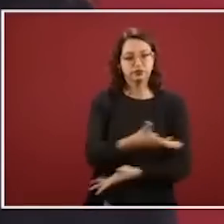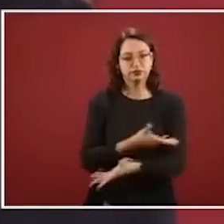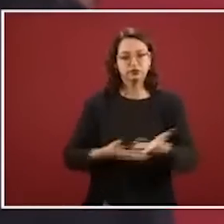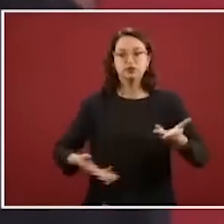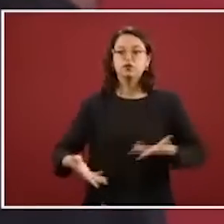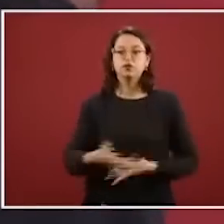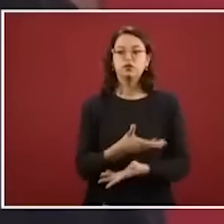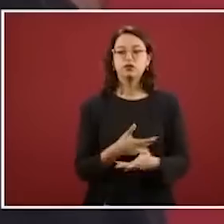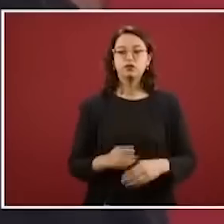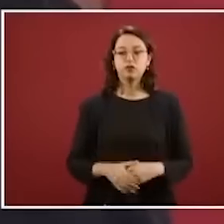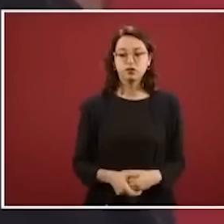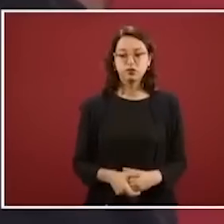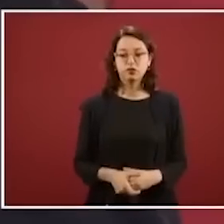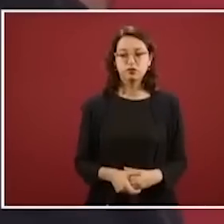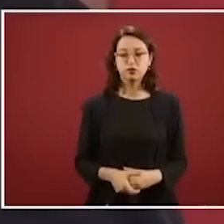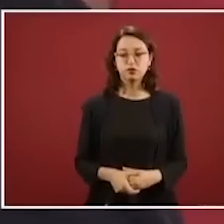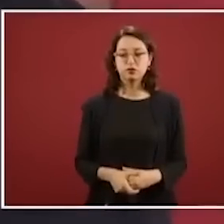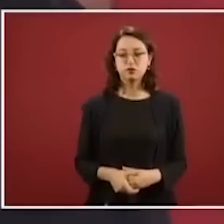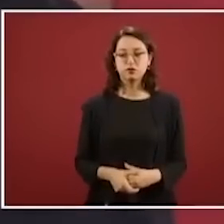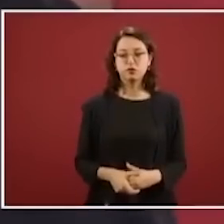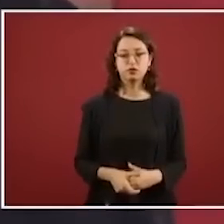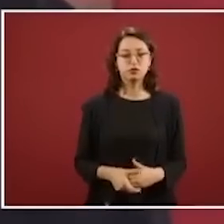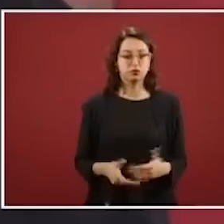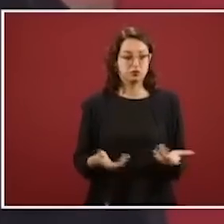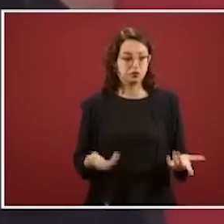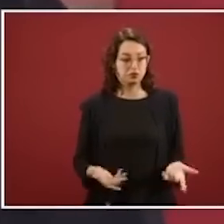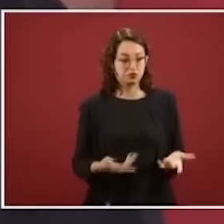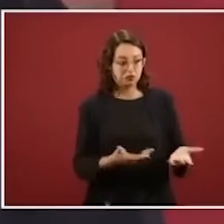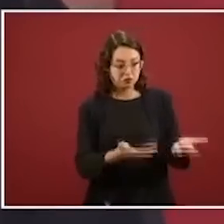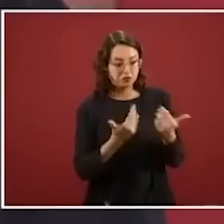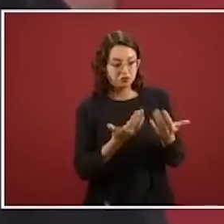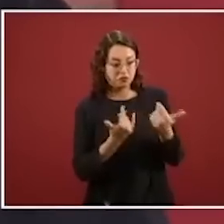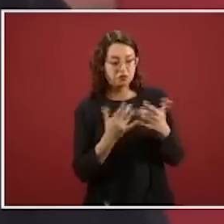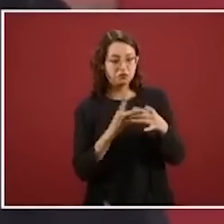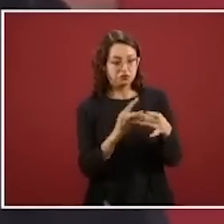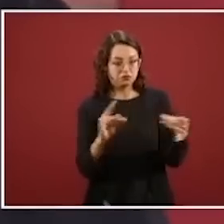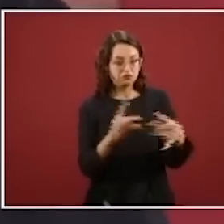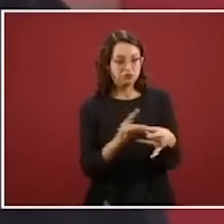o que expliquen.